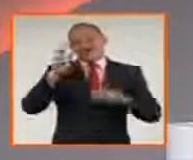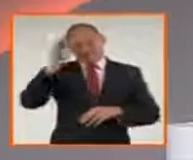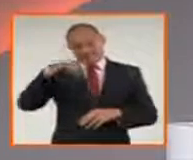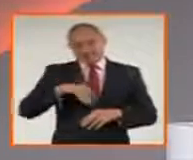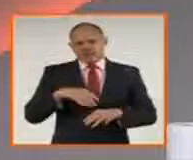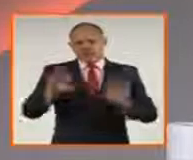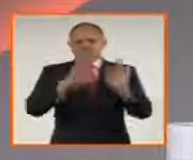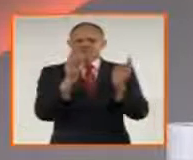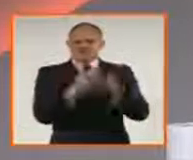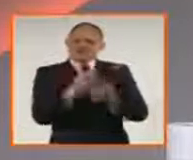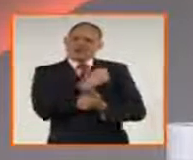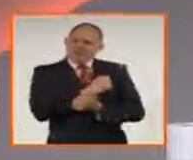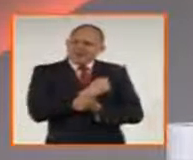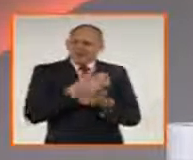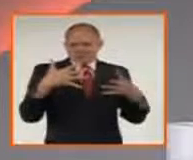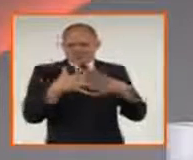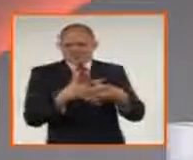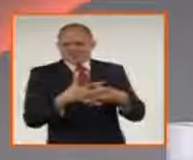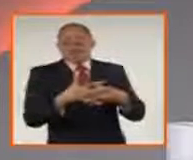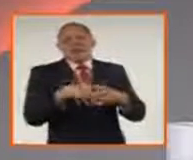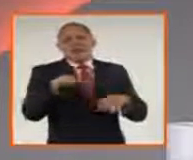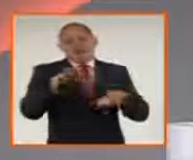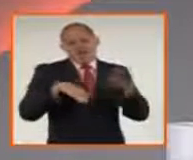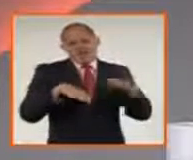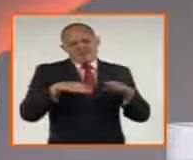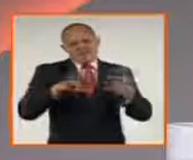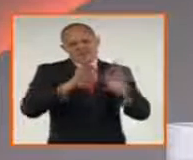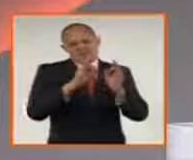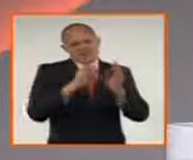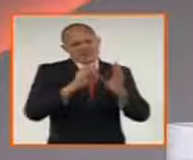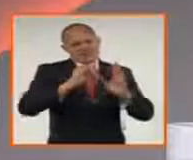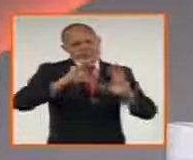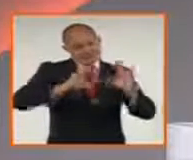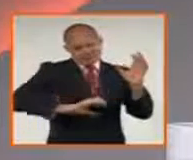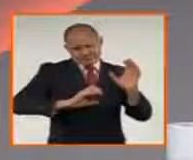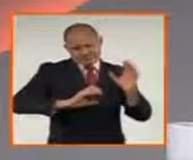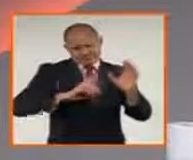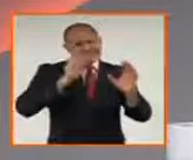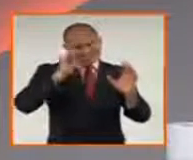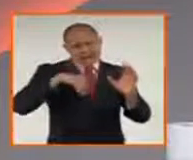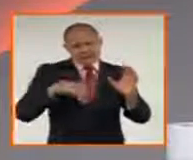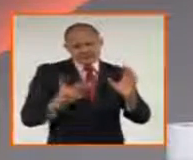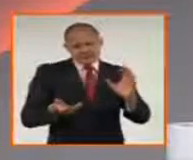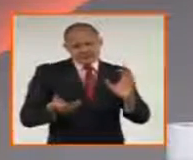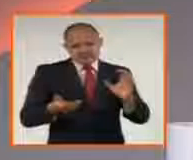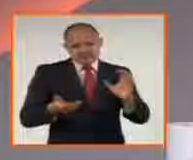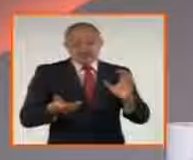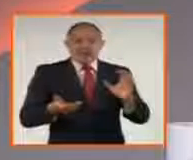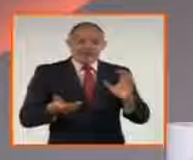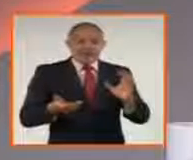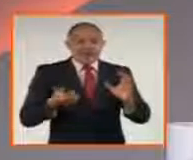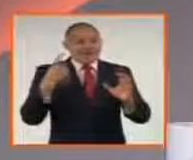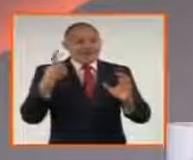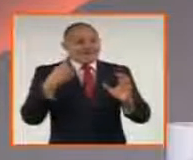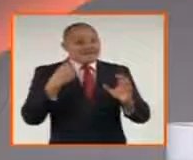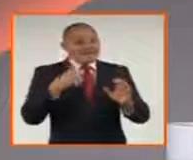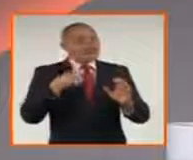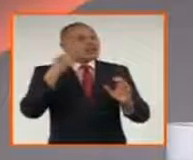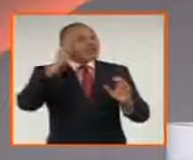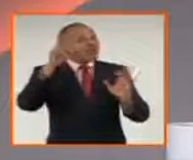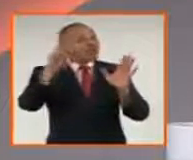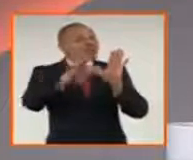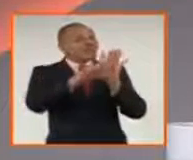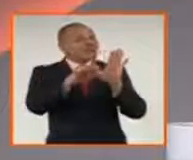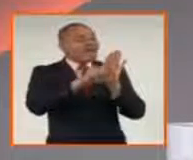también es el código de la solidaridad, y la institución, los alimentos, sirven precisamente como una institución de solidaridad familiar,